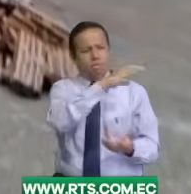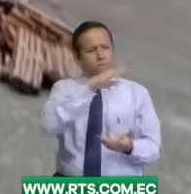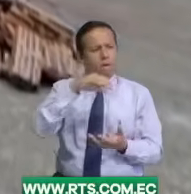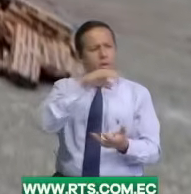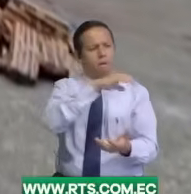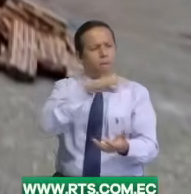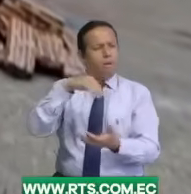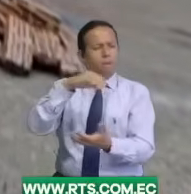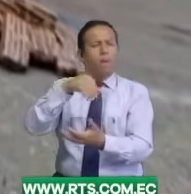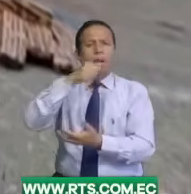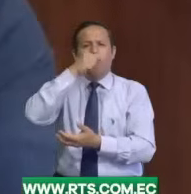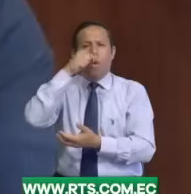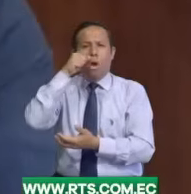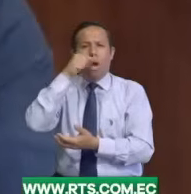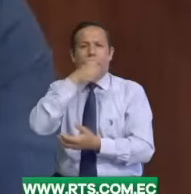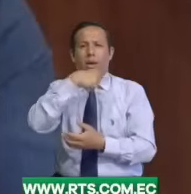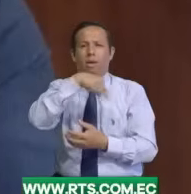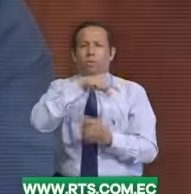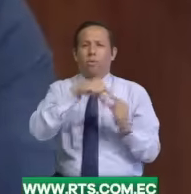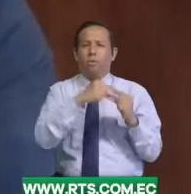grupos delincuenciales. Un